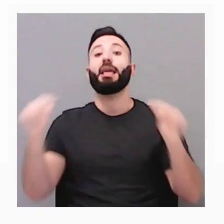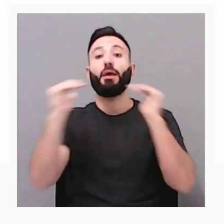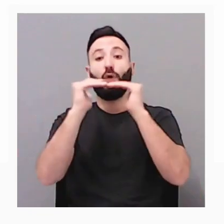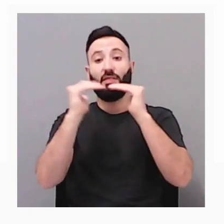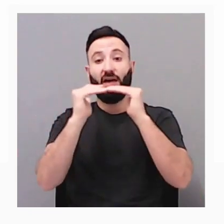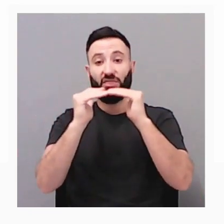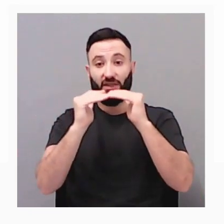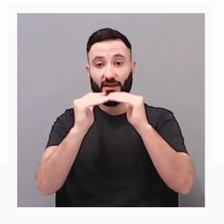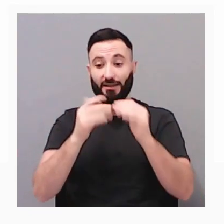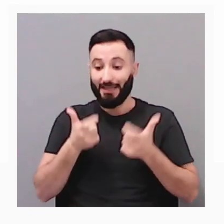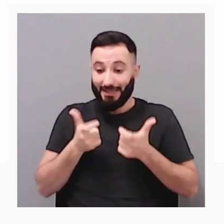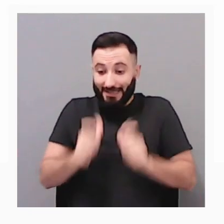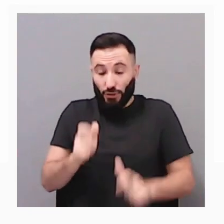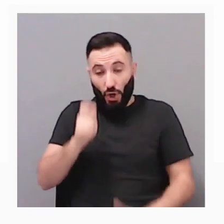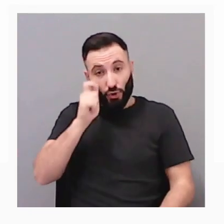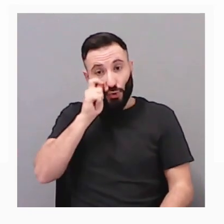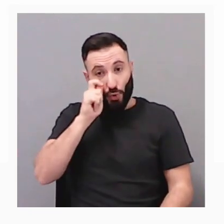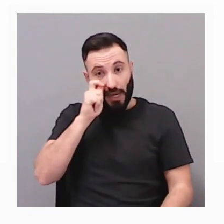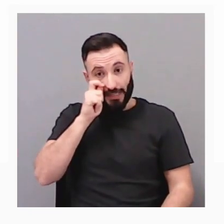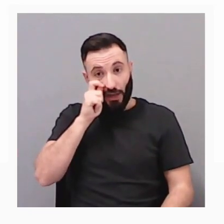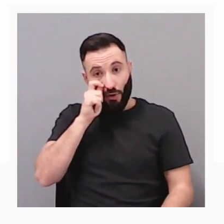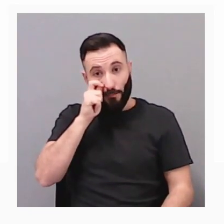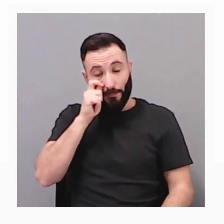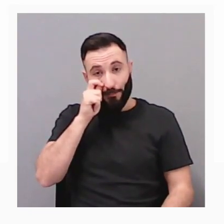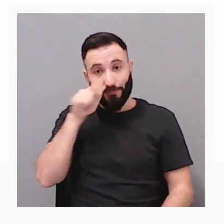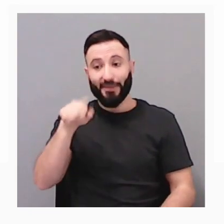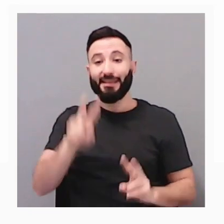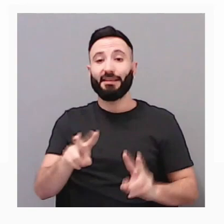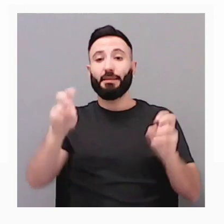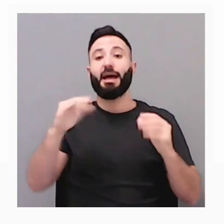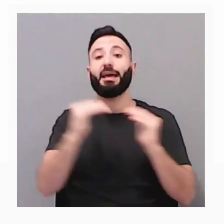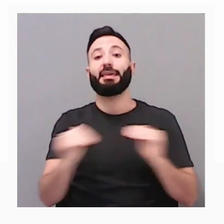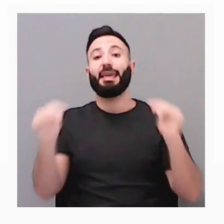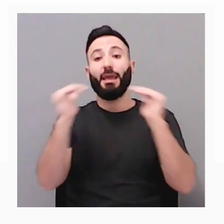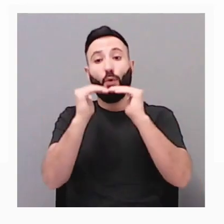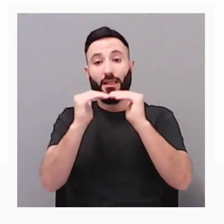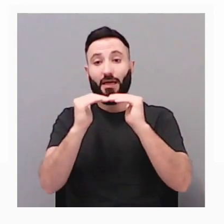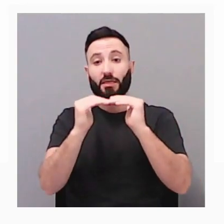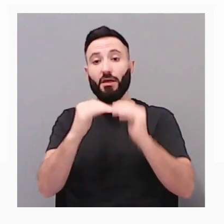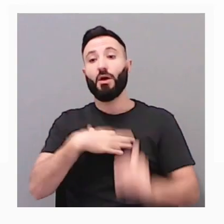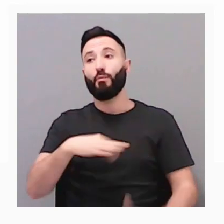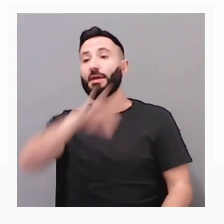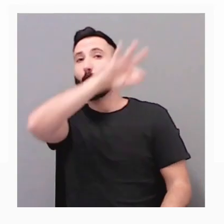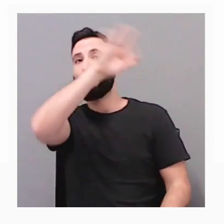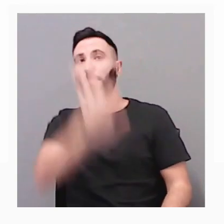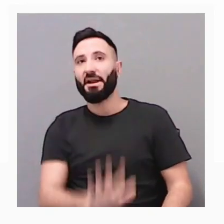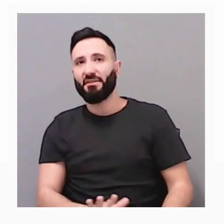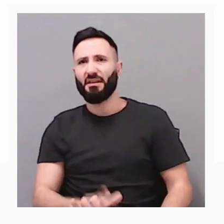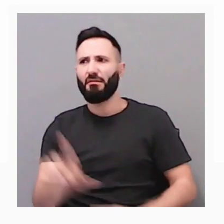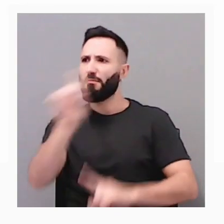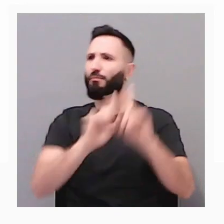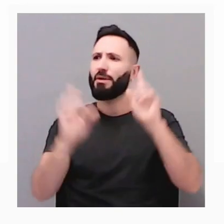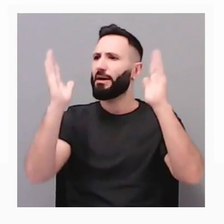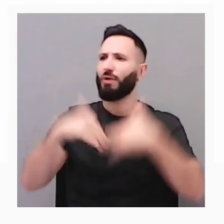sector turístico es uno de los sectores donde el tema de la igualdad, pues a lo mejor pudiera parecer que tiene menos problemas porque hay